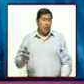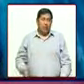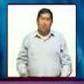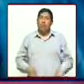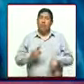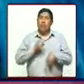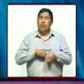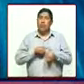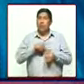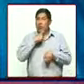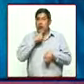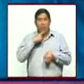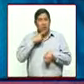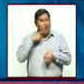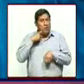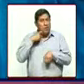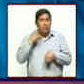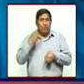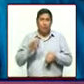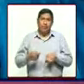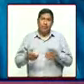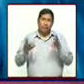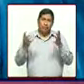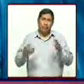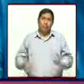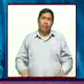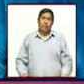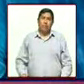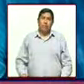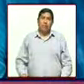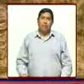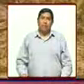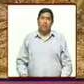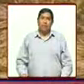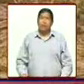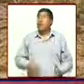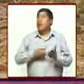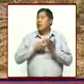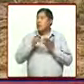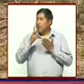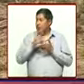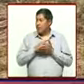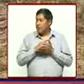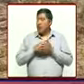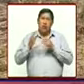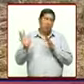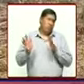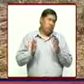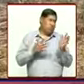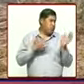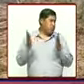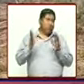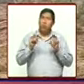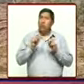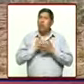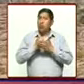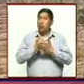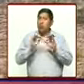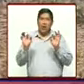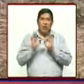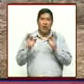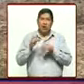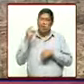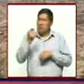seco hay que andar y cosechar entre camiones, motos, ahí se puede transportar. La verdad es que el viento no ayuda en nada. En